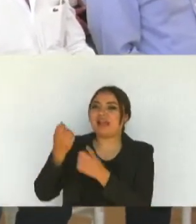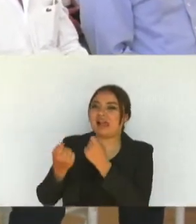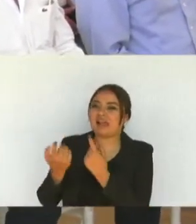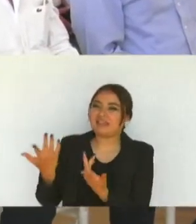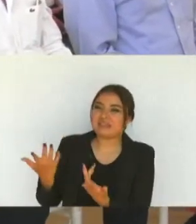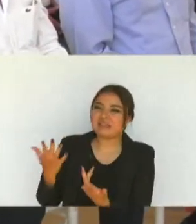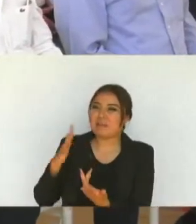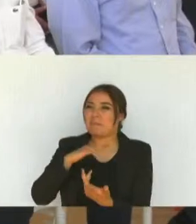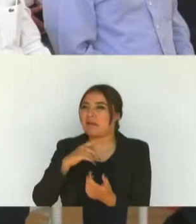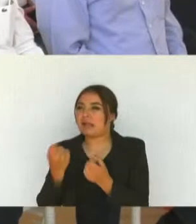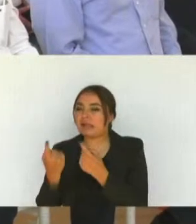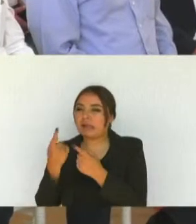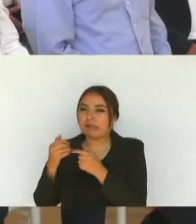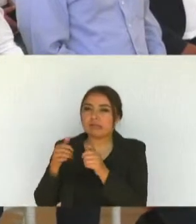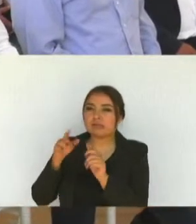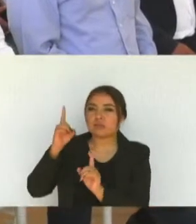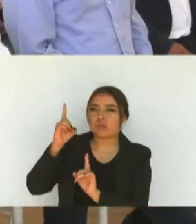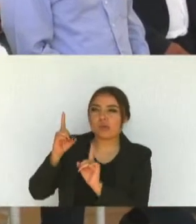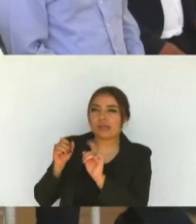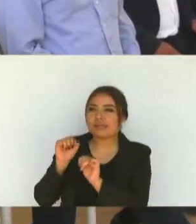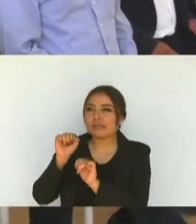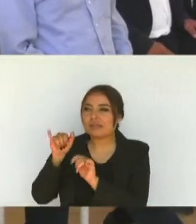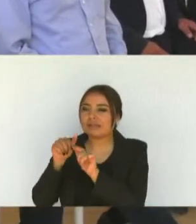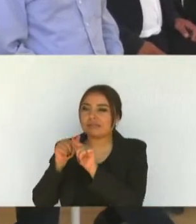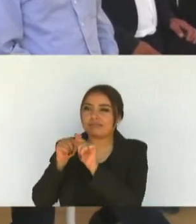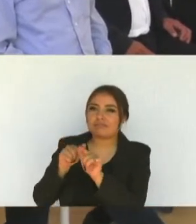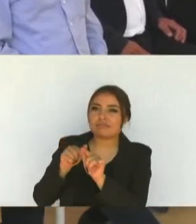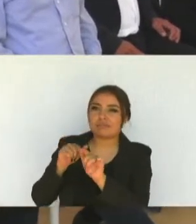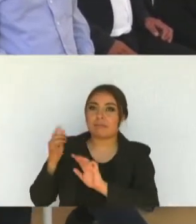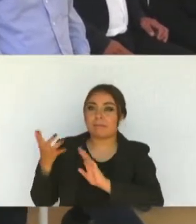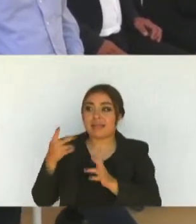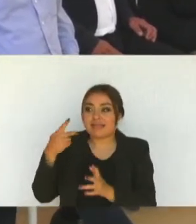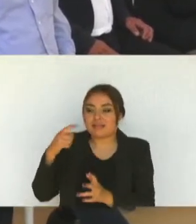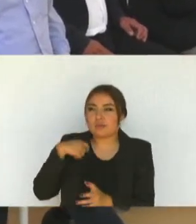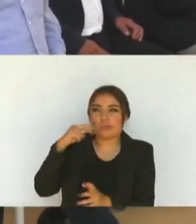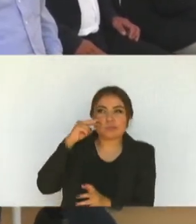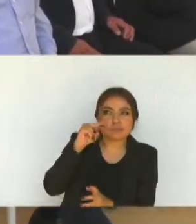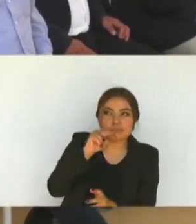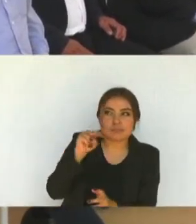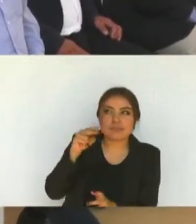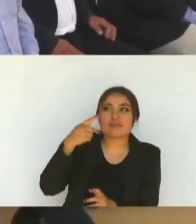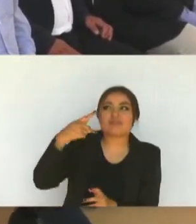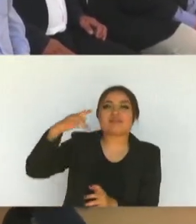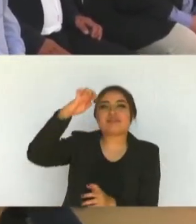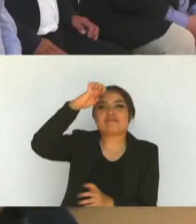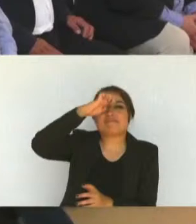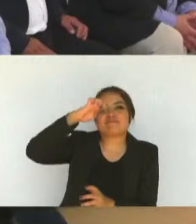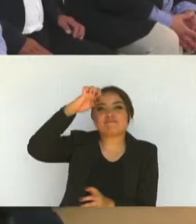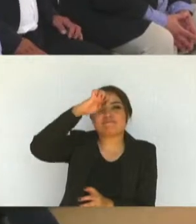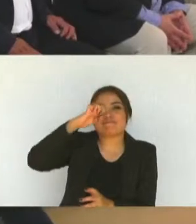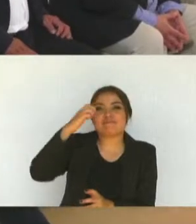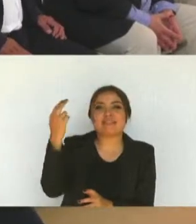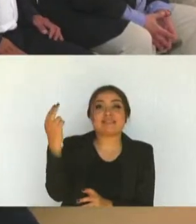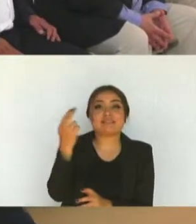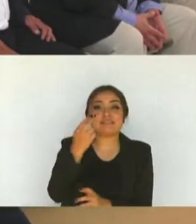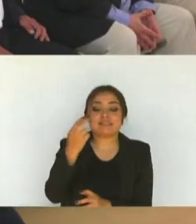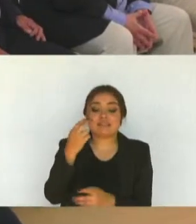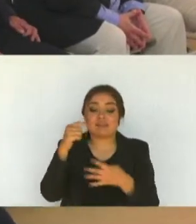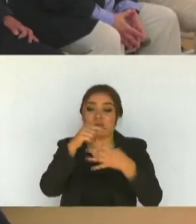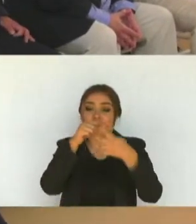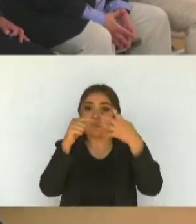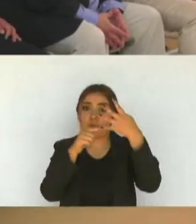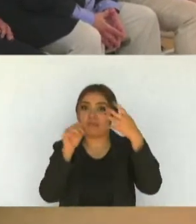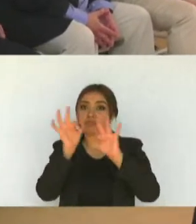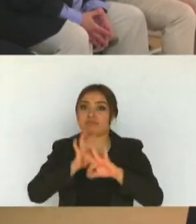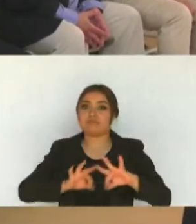mantienen cautelosos. Con base a esta experiencia, estamos convencidos que se requieren 4 factores centrales para transitar